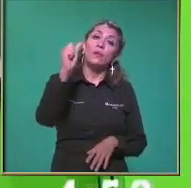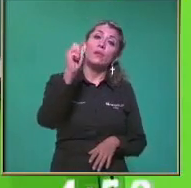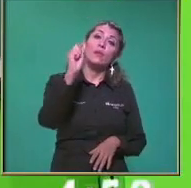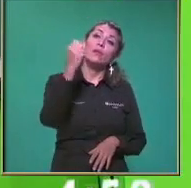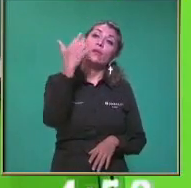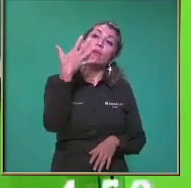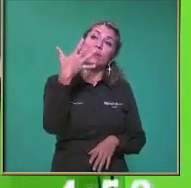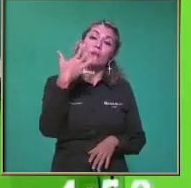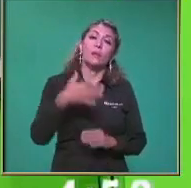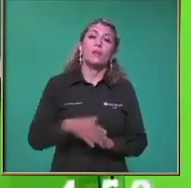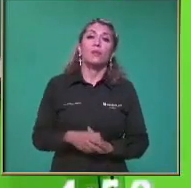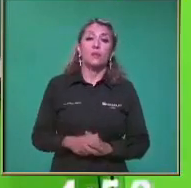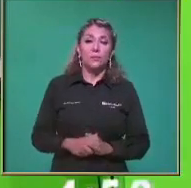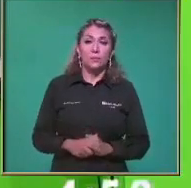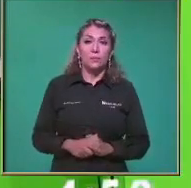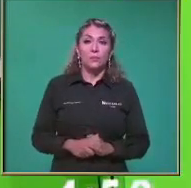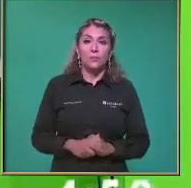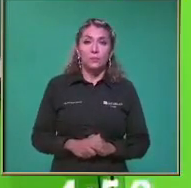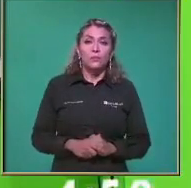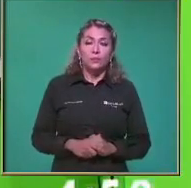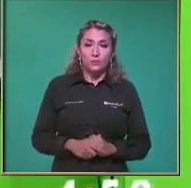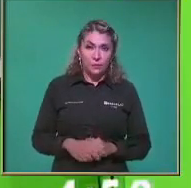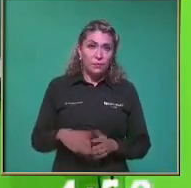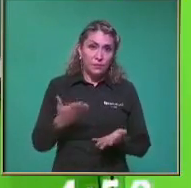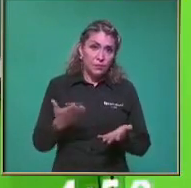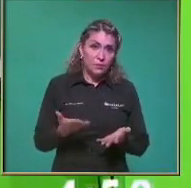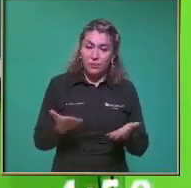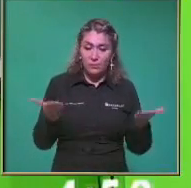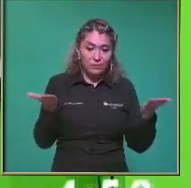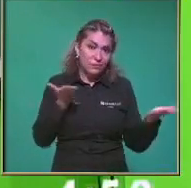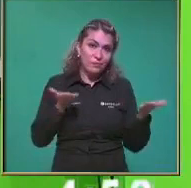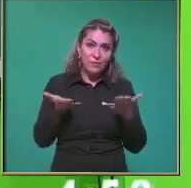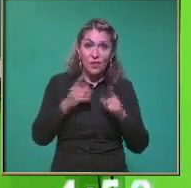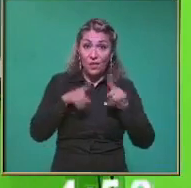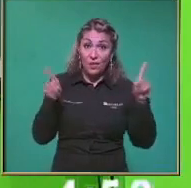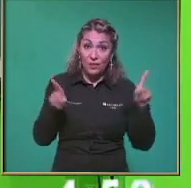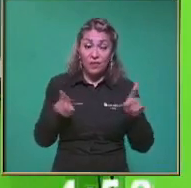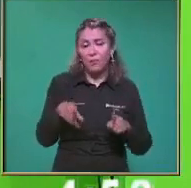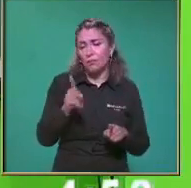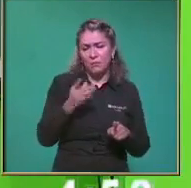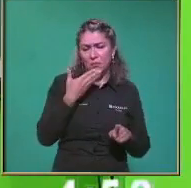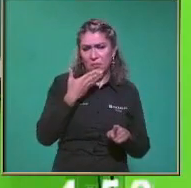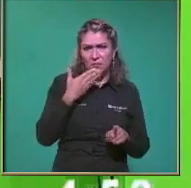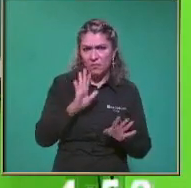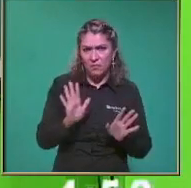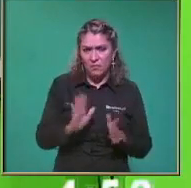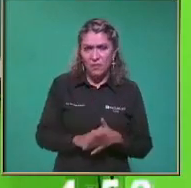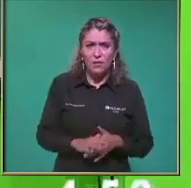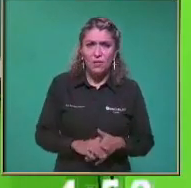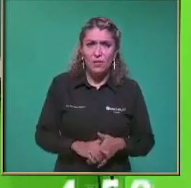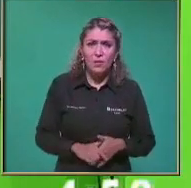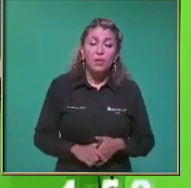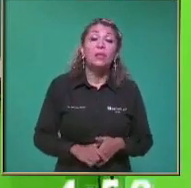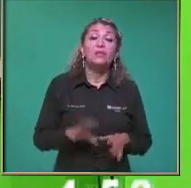65, ¿sí? Entonces, ese dato no coincidió, pero no pasa nada.